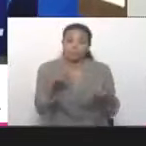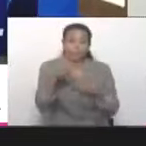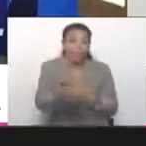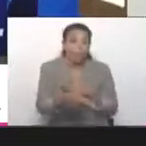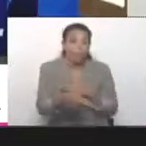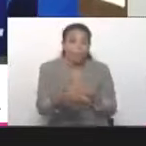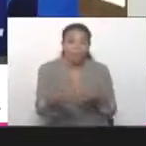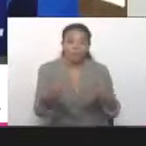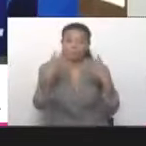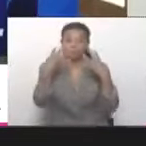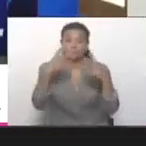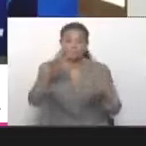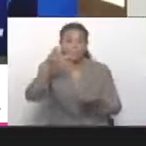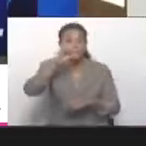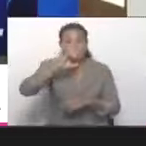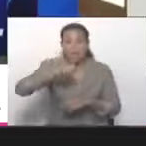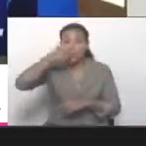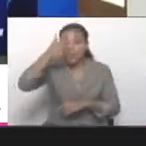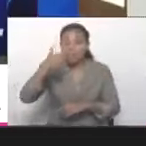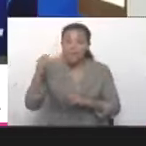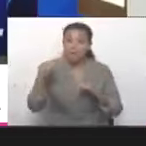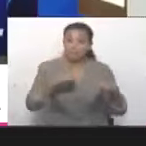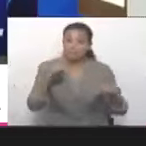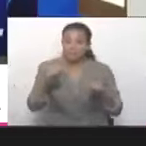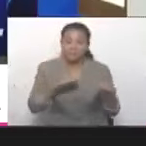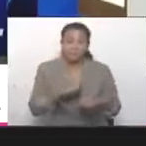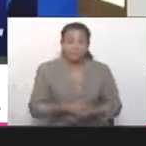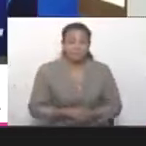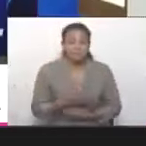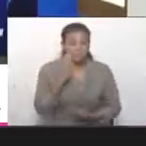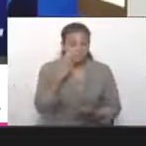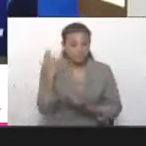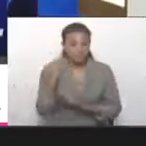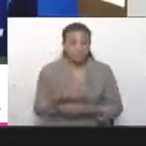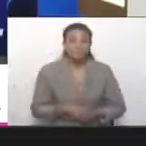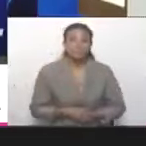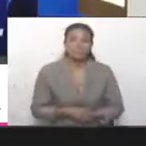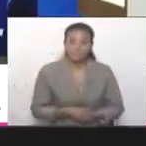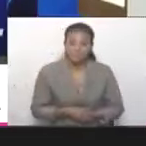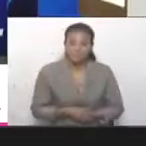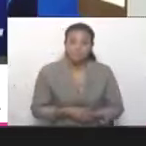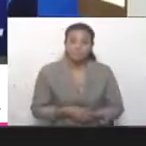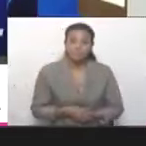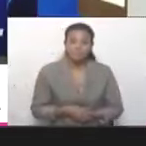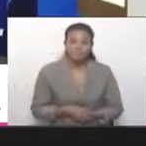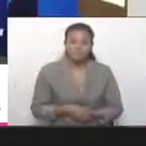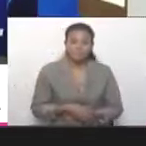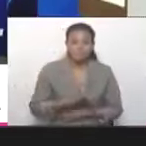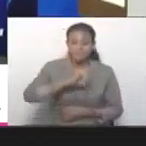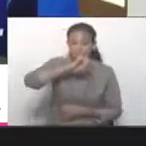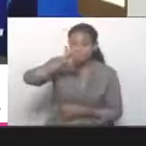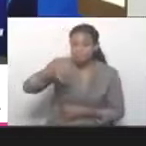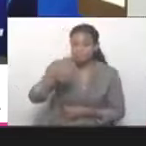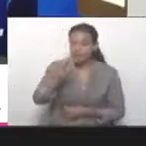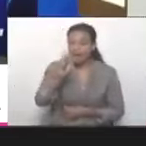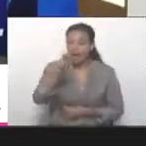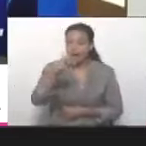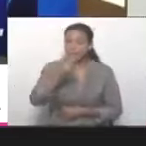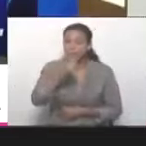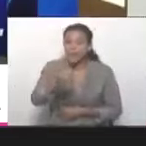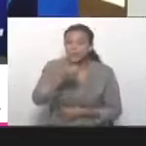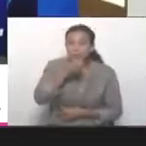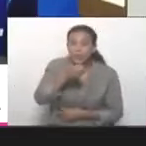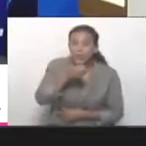se lanza todo el mundo, mira, dale a vueltas aquí. Bueno, también quisiera, ¿a quién más traemos, Argenis? A Jaime Indriago, el cantante